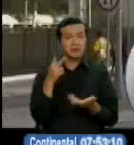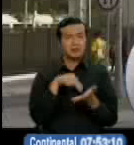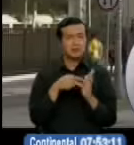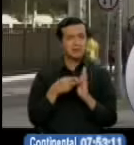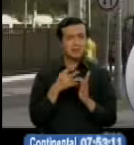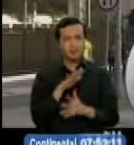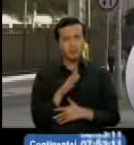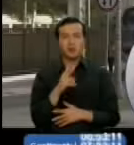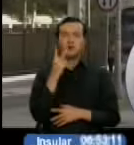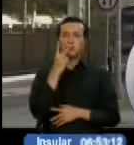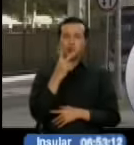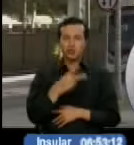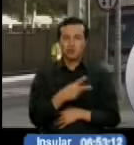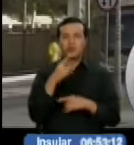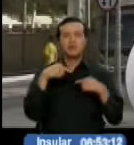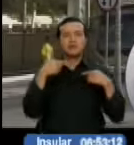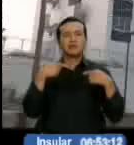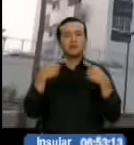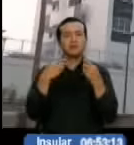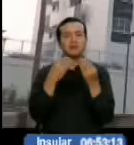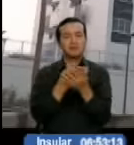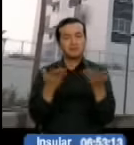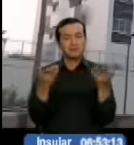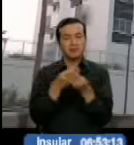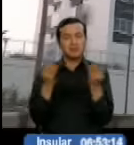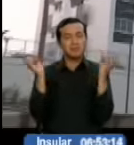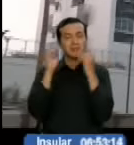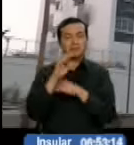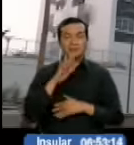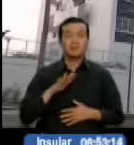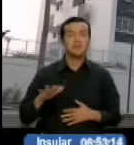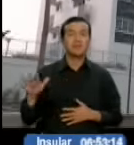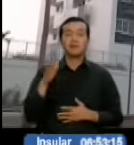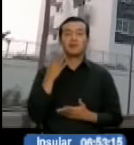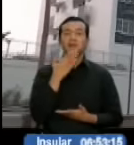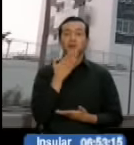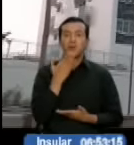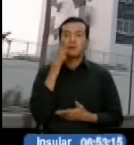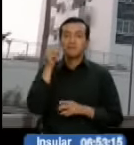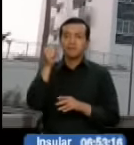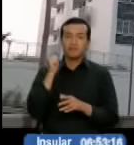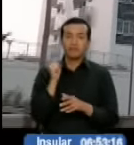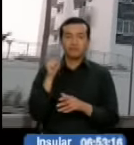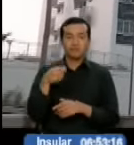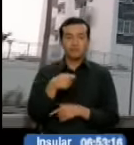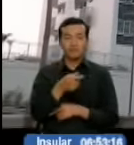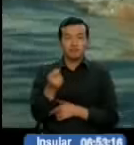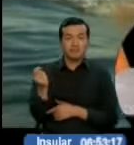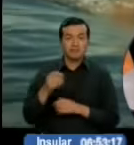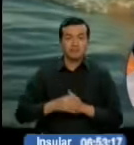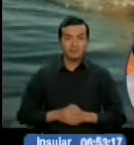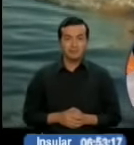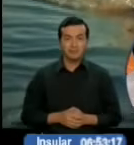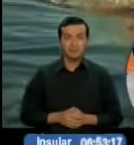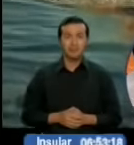decir, 2 al día, serán repartidos gratuitamente a través de máquinas expendedoras.